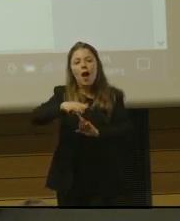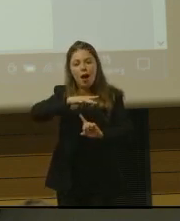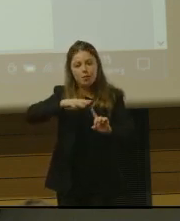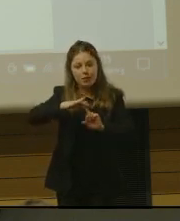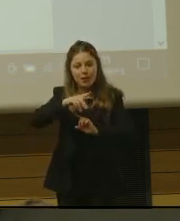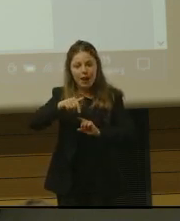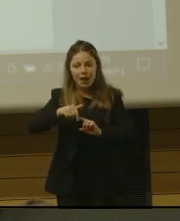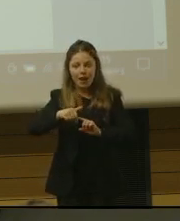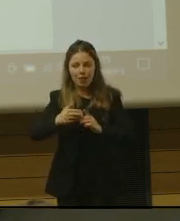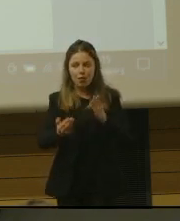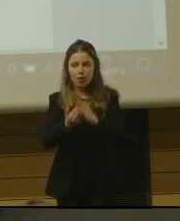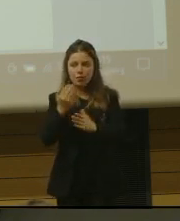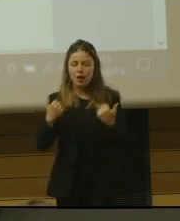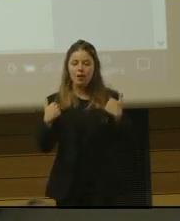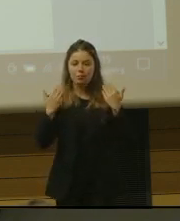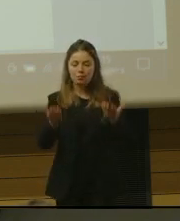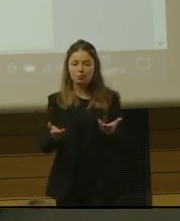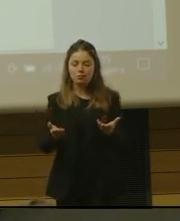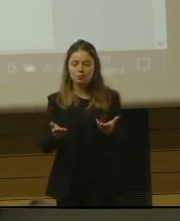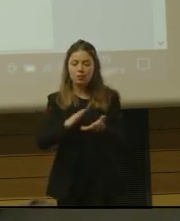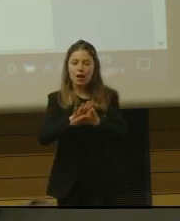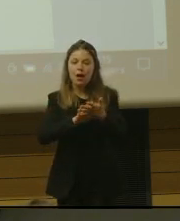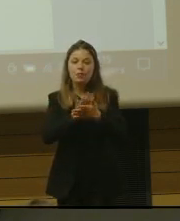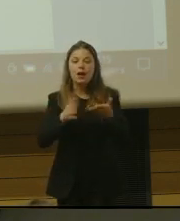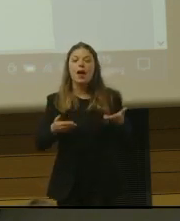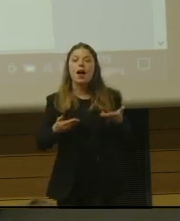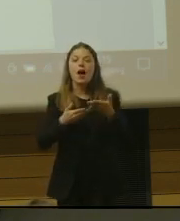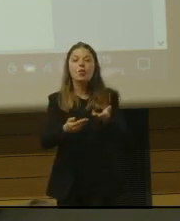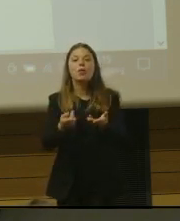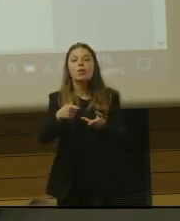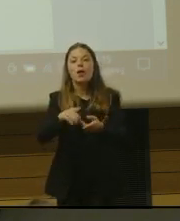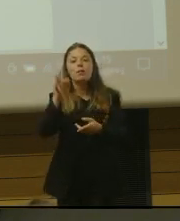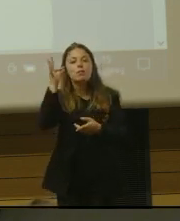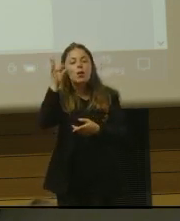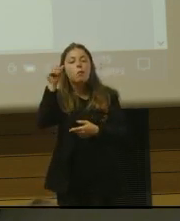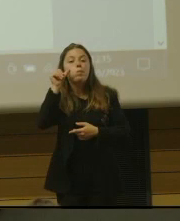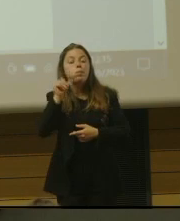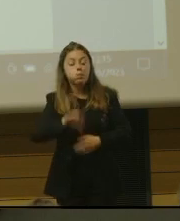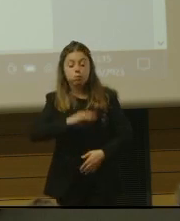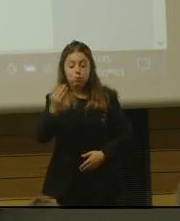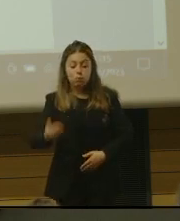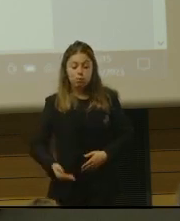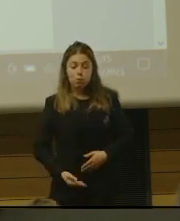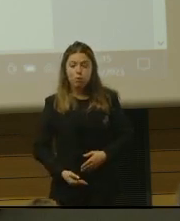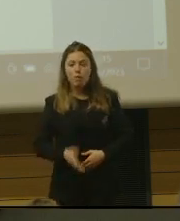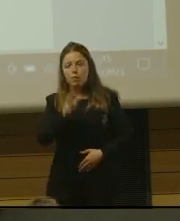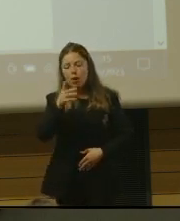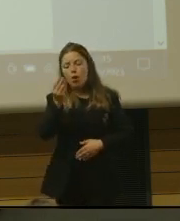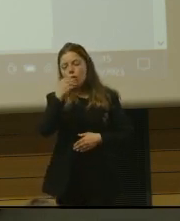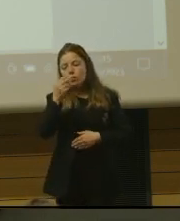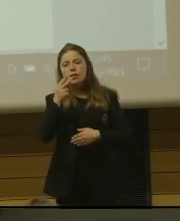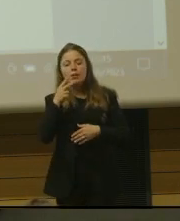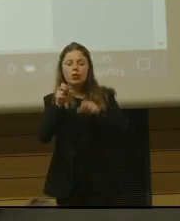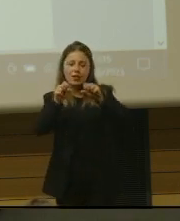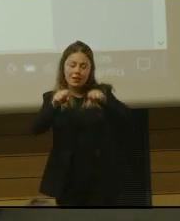hora, pues también ayudaría probablemente, ¿no? A que las mujeres lleguen a quedarse embarazadas sin ese lastre del consumo de tabaco,